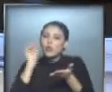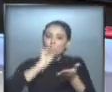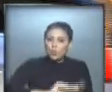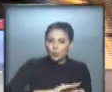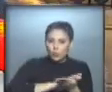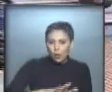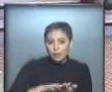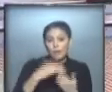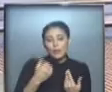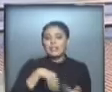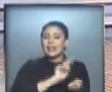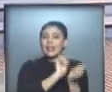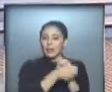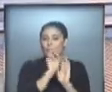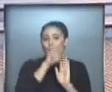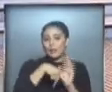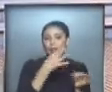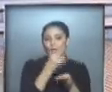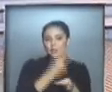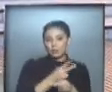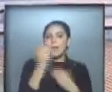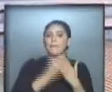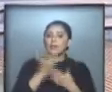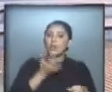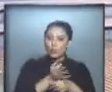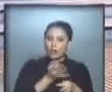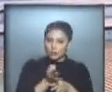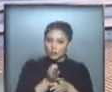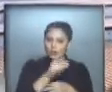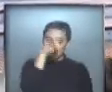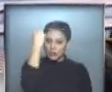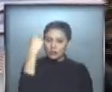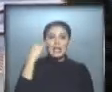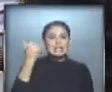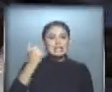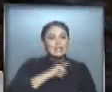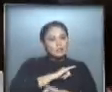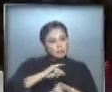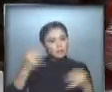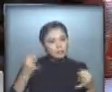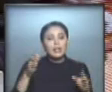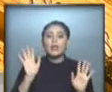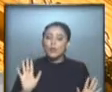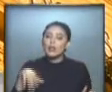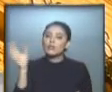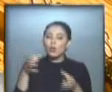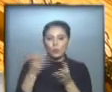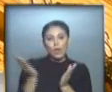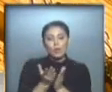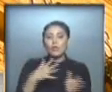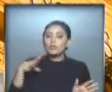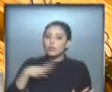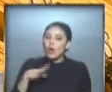reforma de este nuevo secundario ministro de educación nacional alberto sileoni ya dio el visto bueno sin embargo para los alumnos todavía